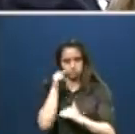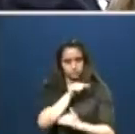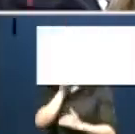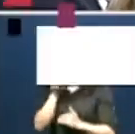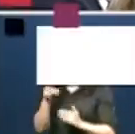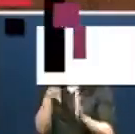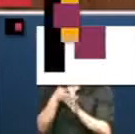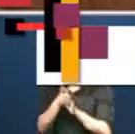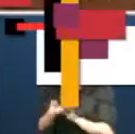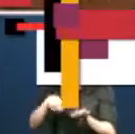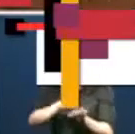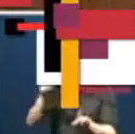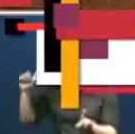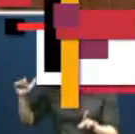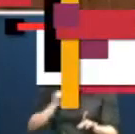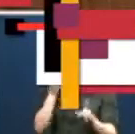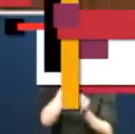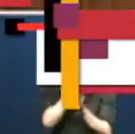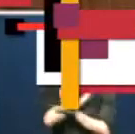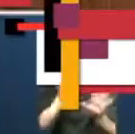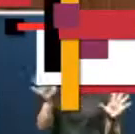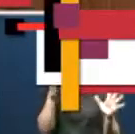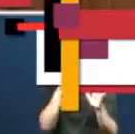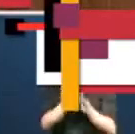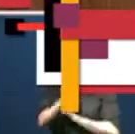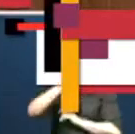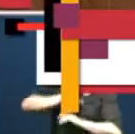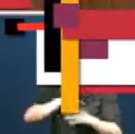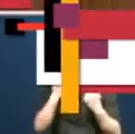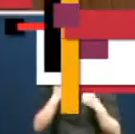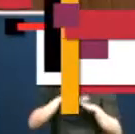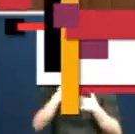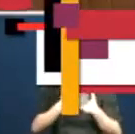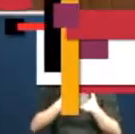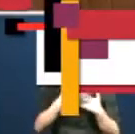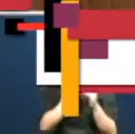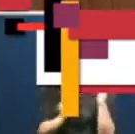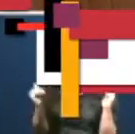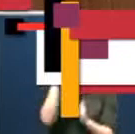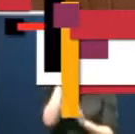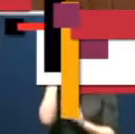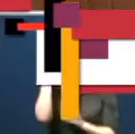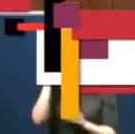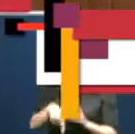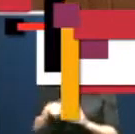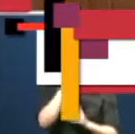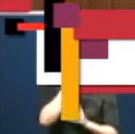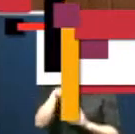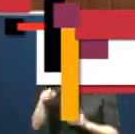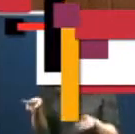oportunidad Ellos son la fuerza de nuestra voluntad y desde luego son también nuestra mayor